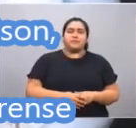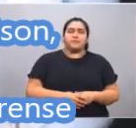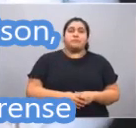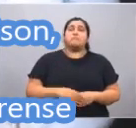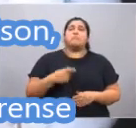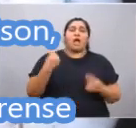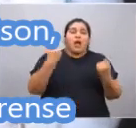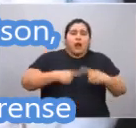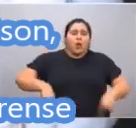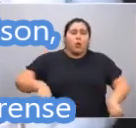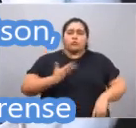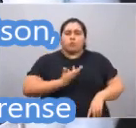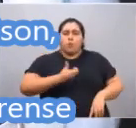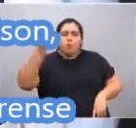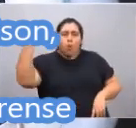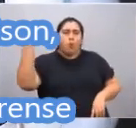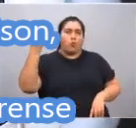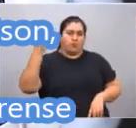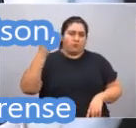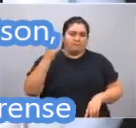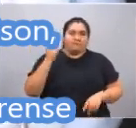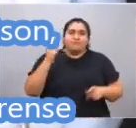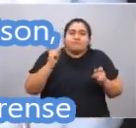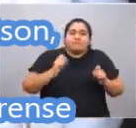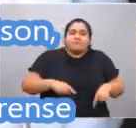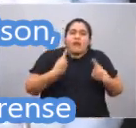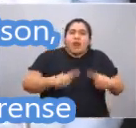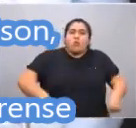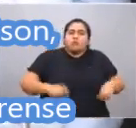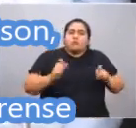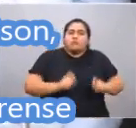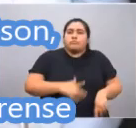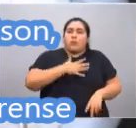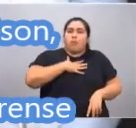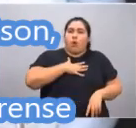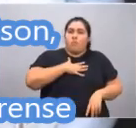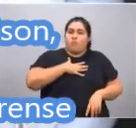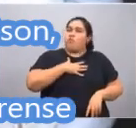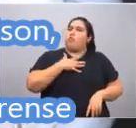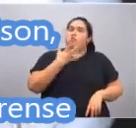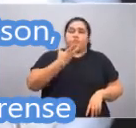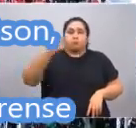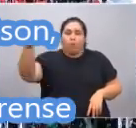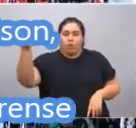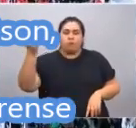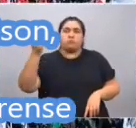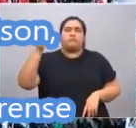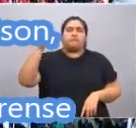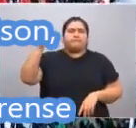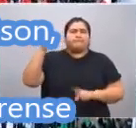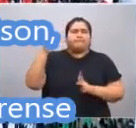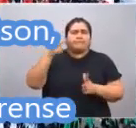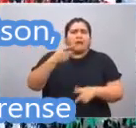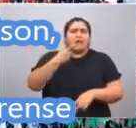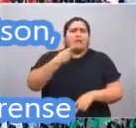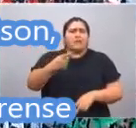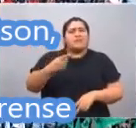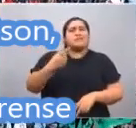Nos han sacado recursos que nos corresponden. Y no paran de insistir en que son